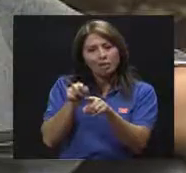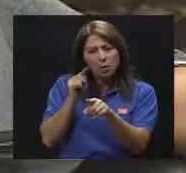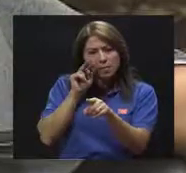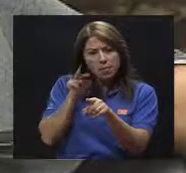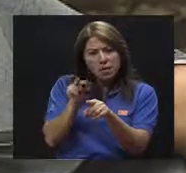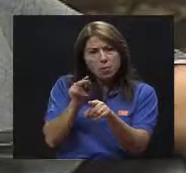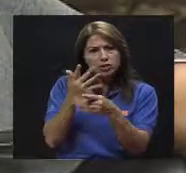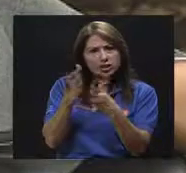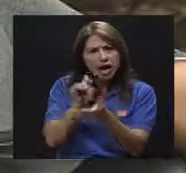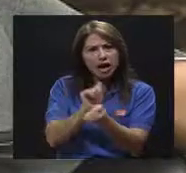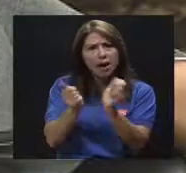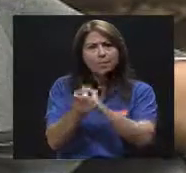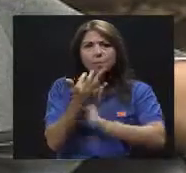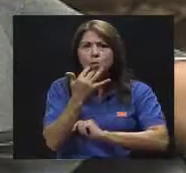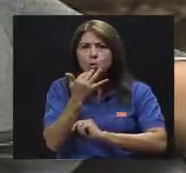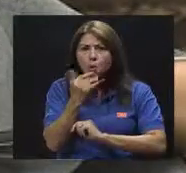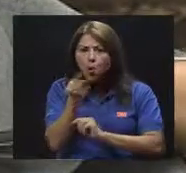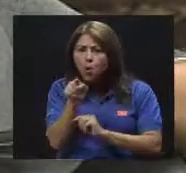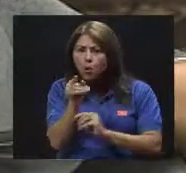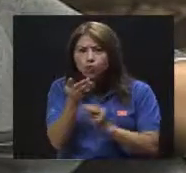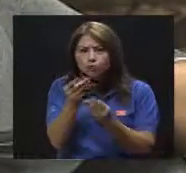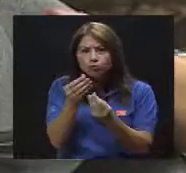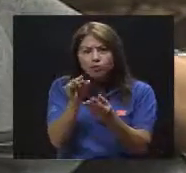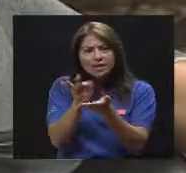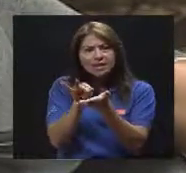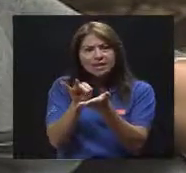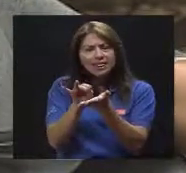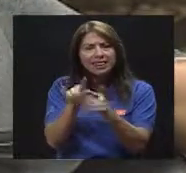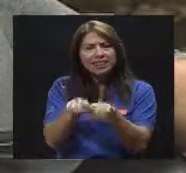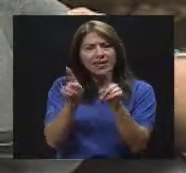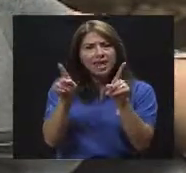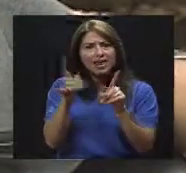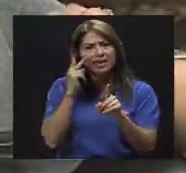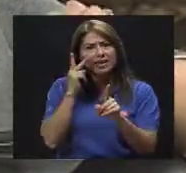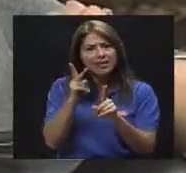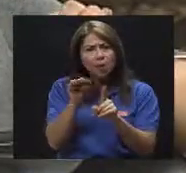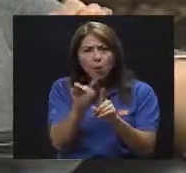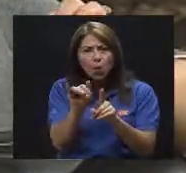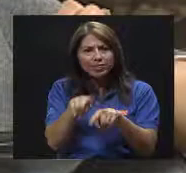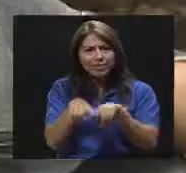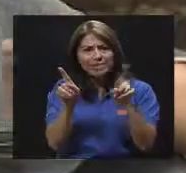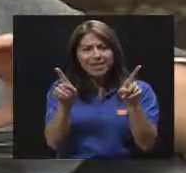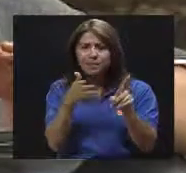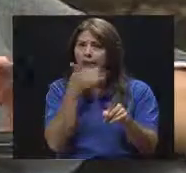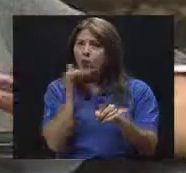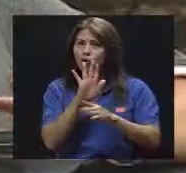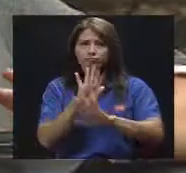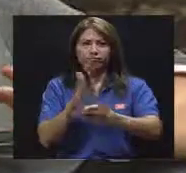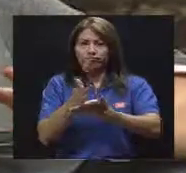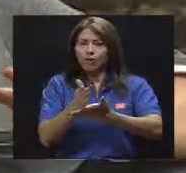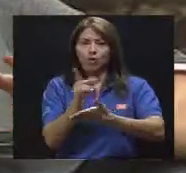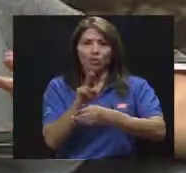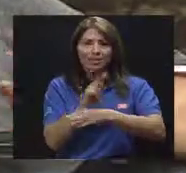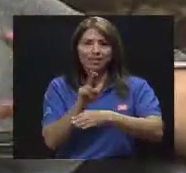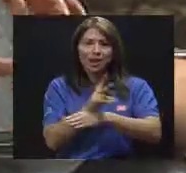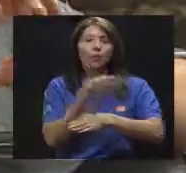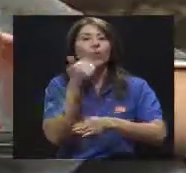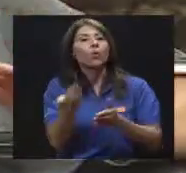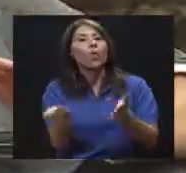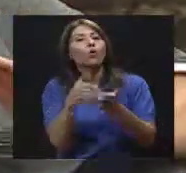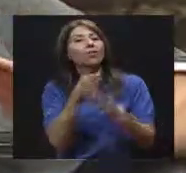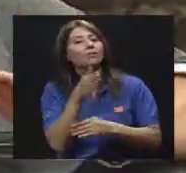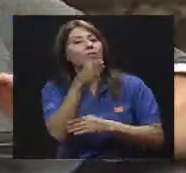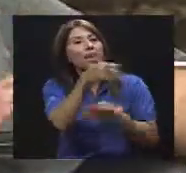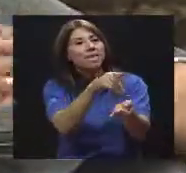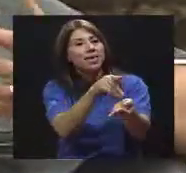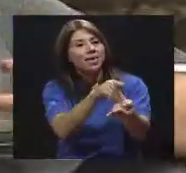veo otra coloración, le siento otra textura, se siente suavecillo, se ve como el desgranado, no se debe utilizar. Mejor acuda